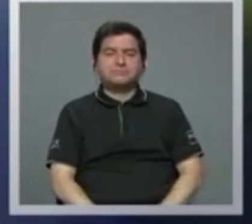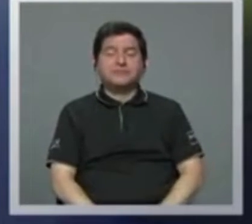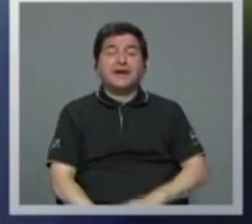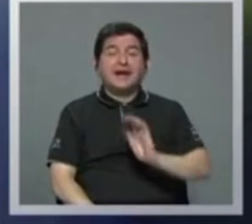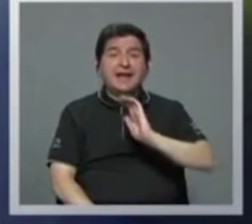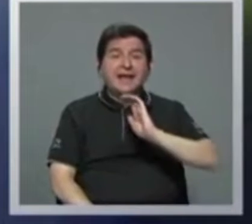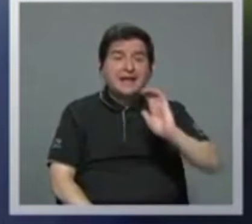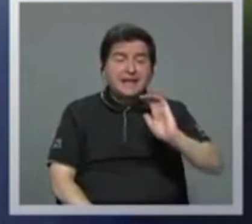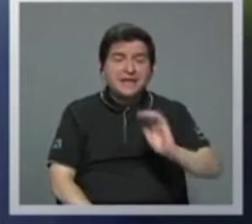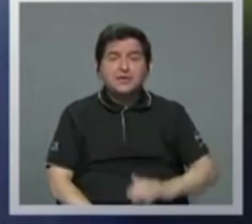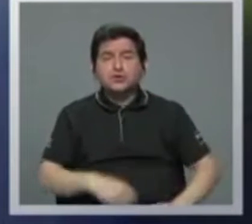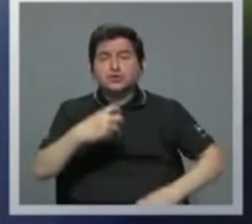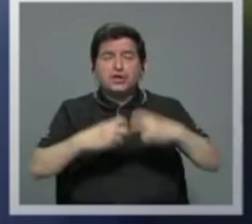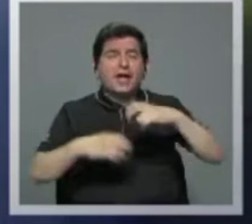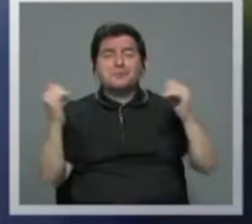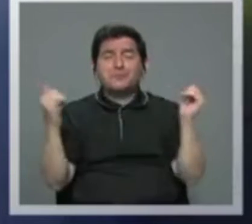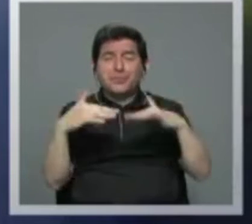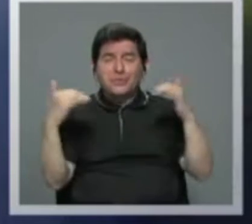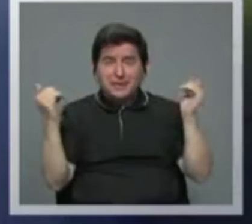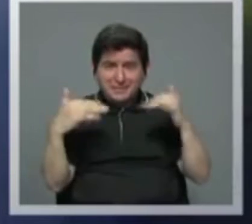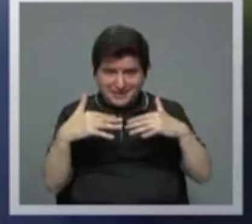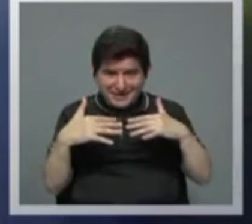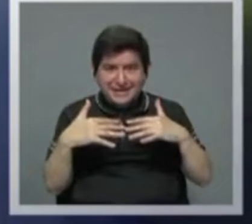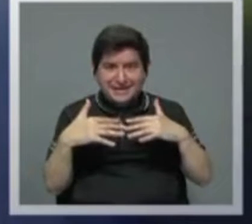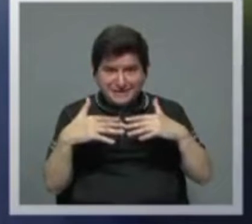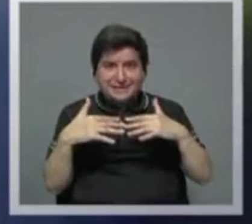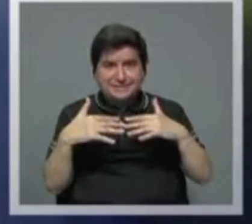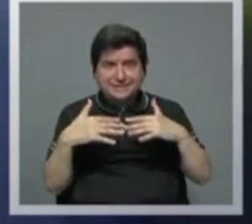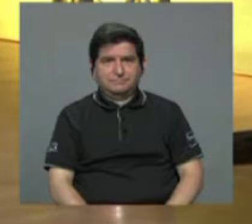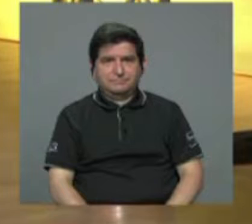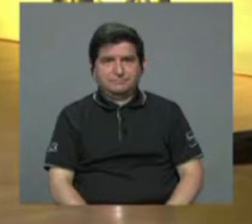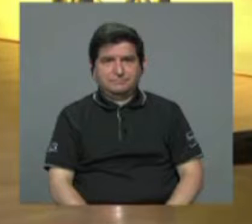Niños en conflicto armado. Sí. Violencia.